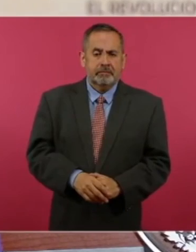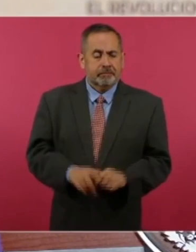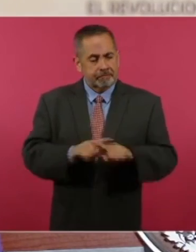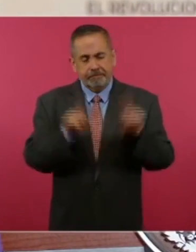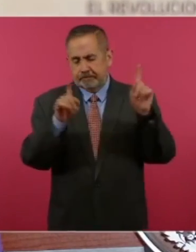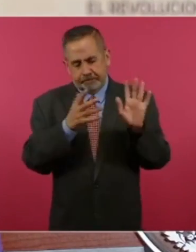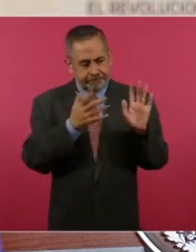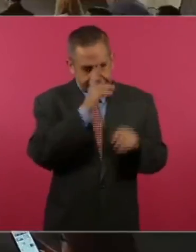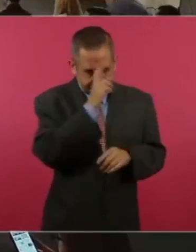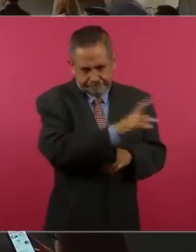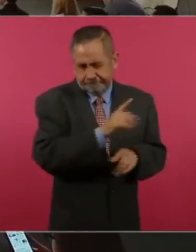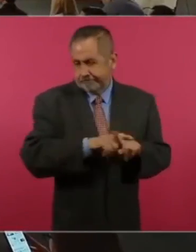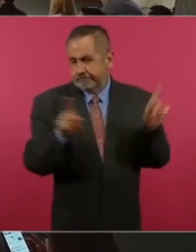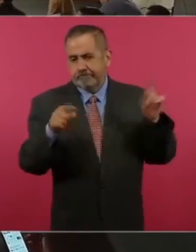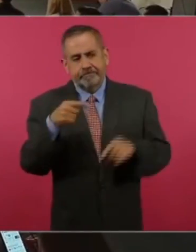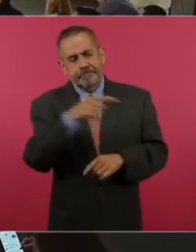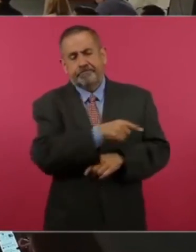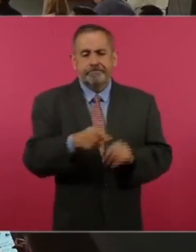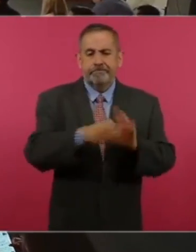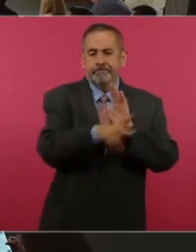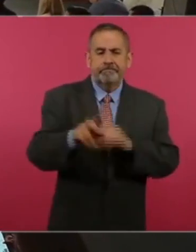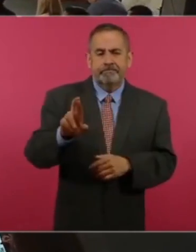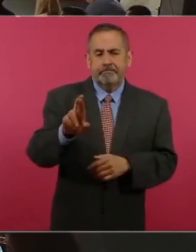con todo respeto, del Reforma.